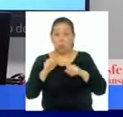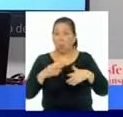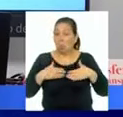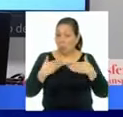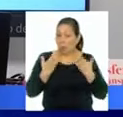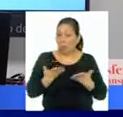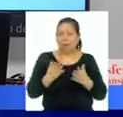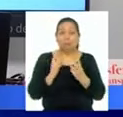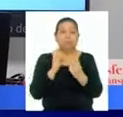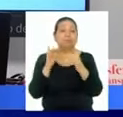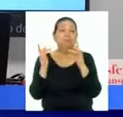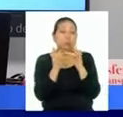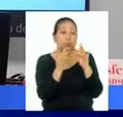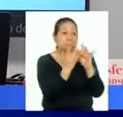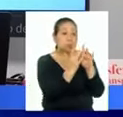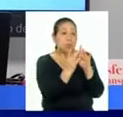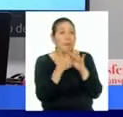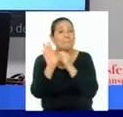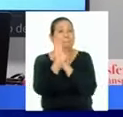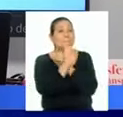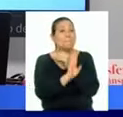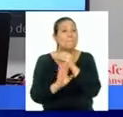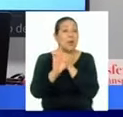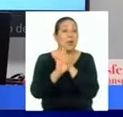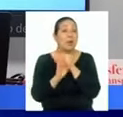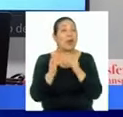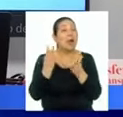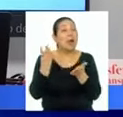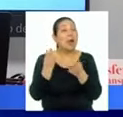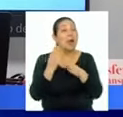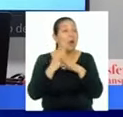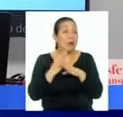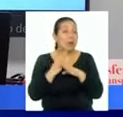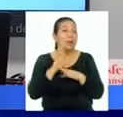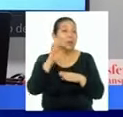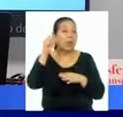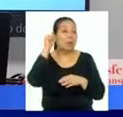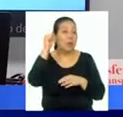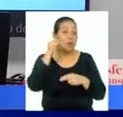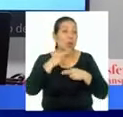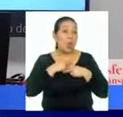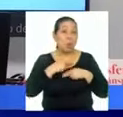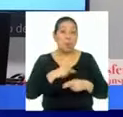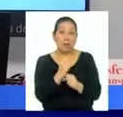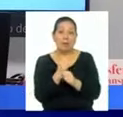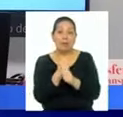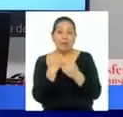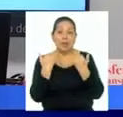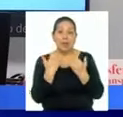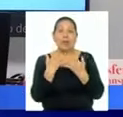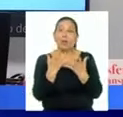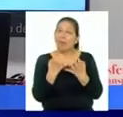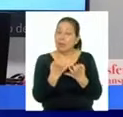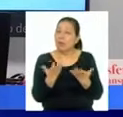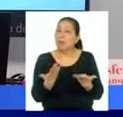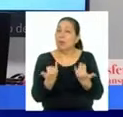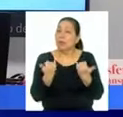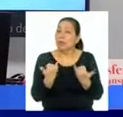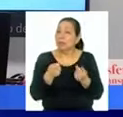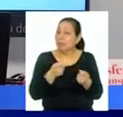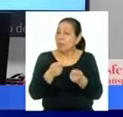habilitar una red de protección a los defensores y defensoras de derechos humanos. Estamos trabajando en eso, queremos justamente